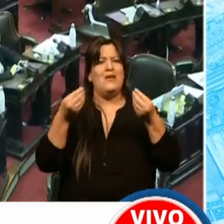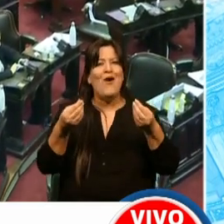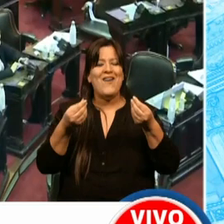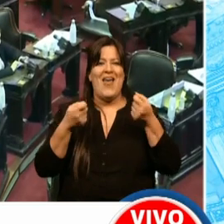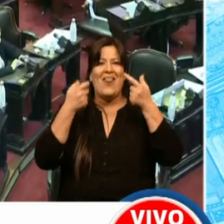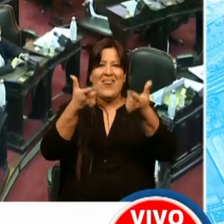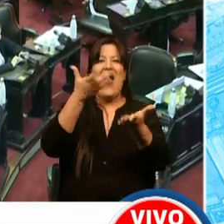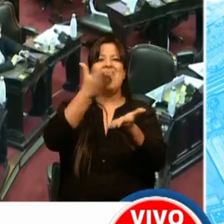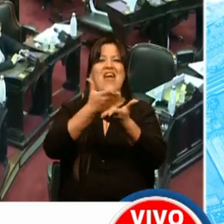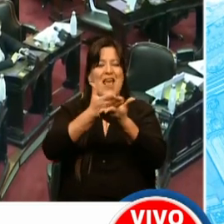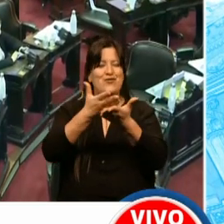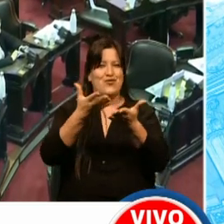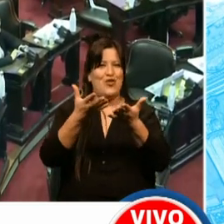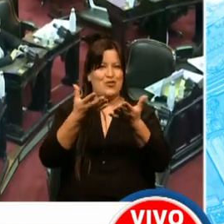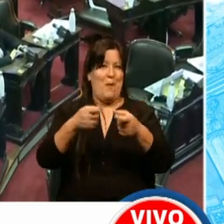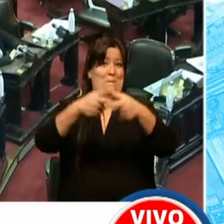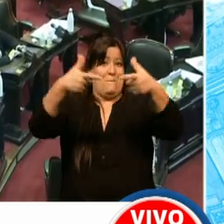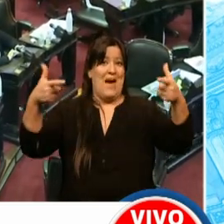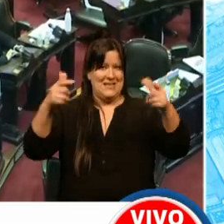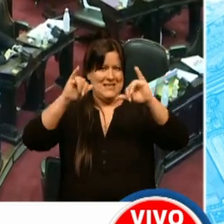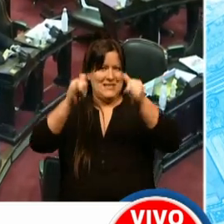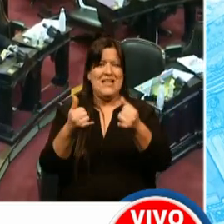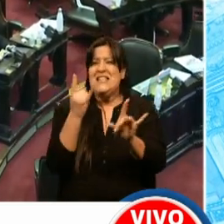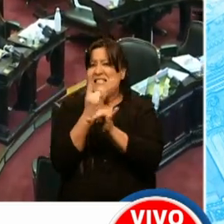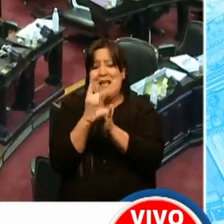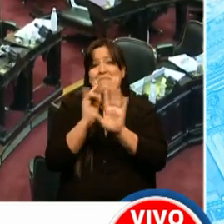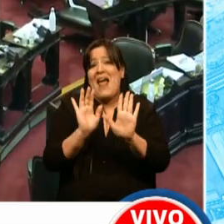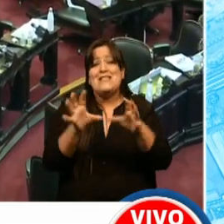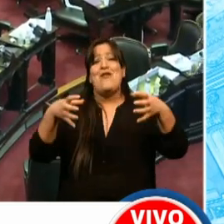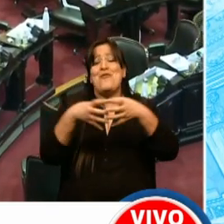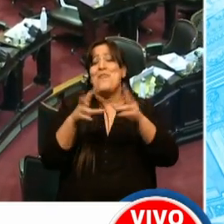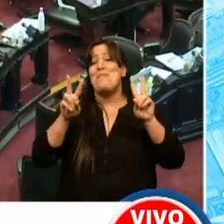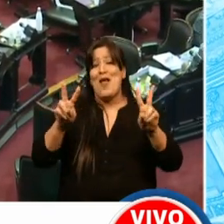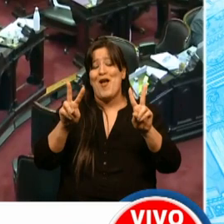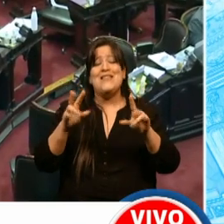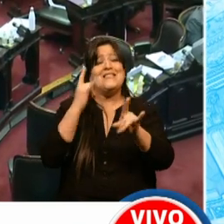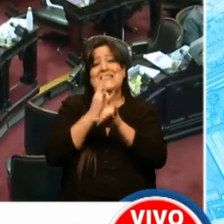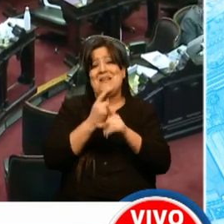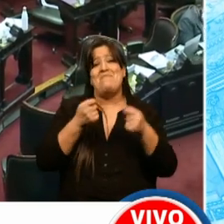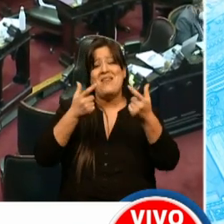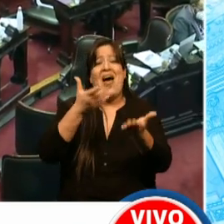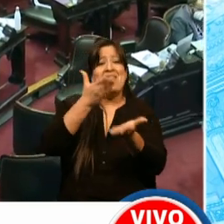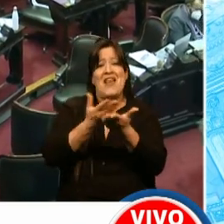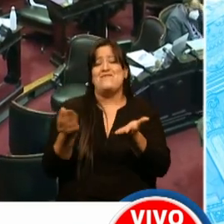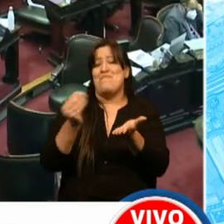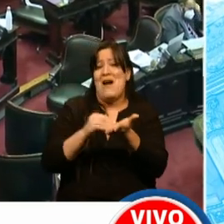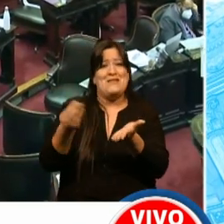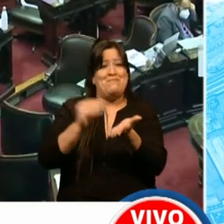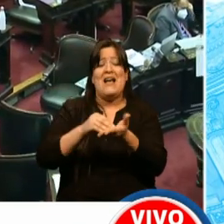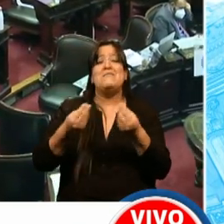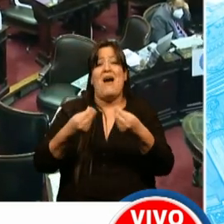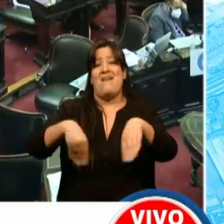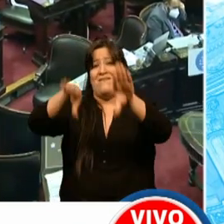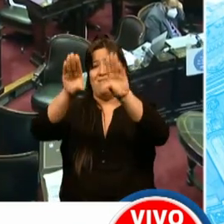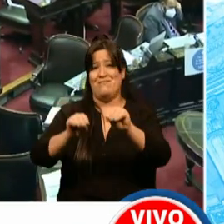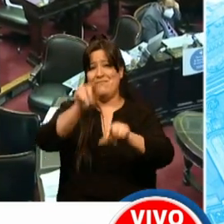de derechos se han caracterizado siempre por la ampliación de derechos para todos y para